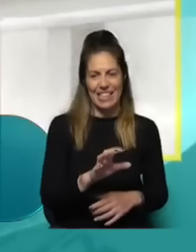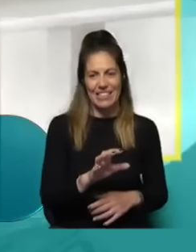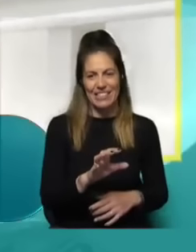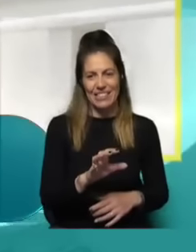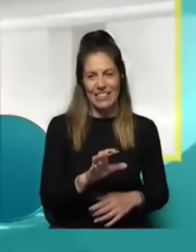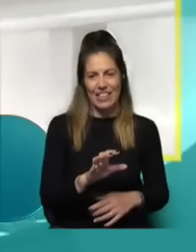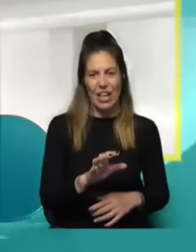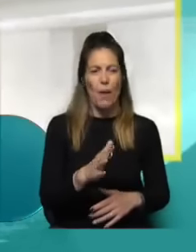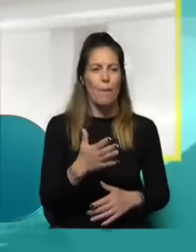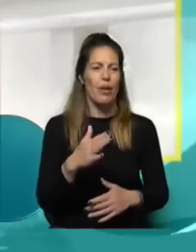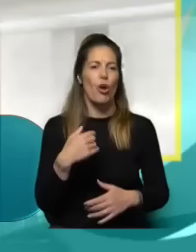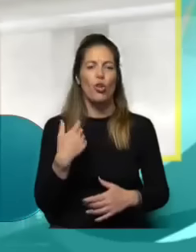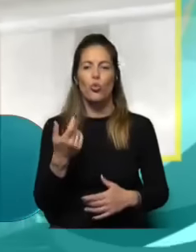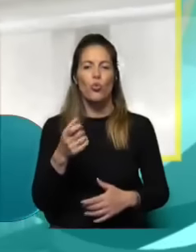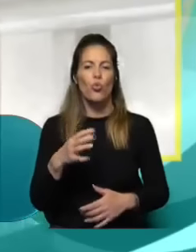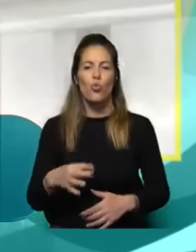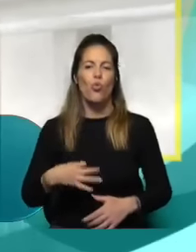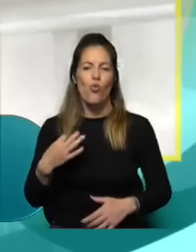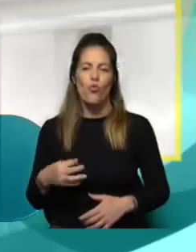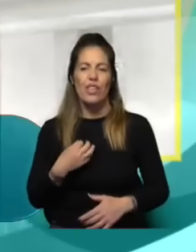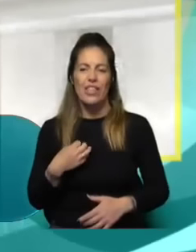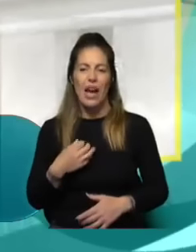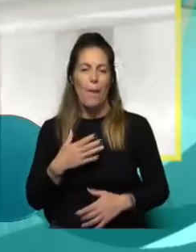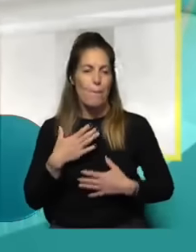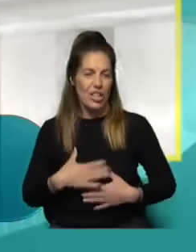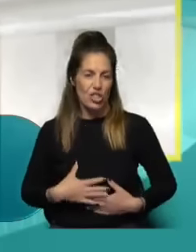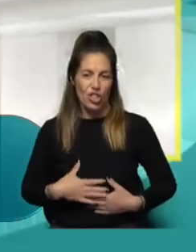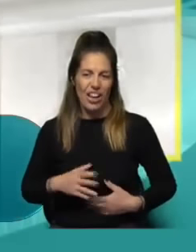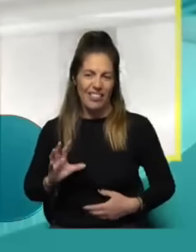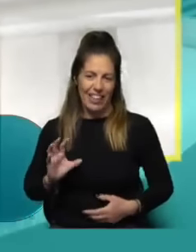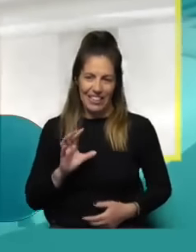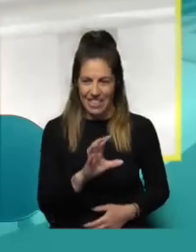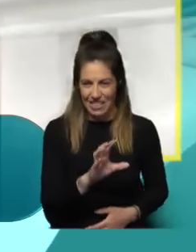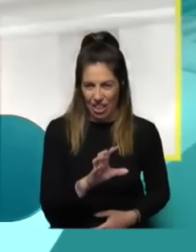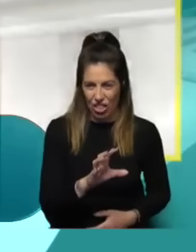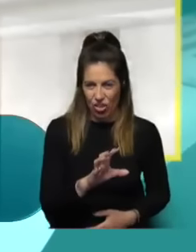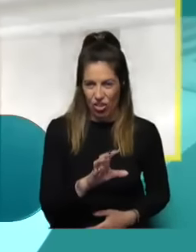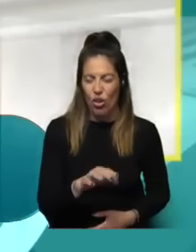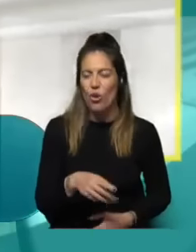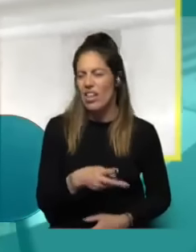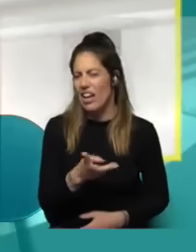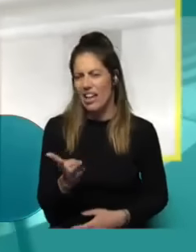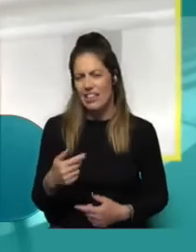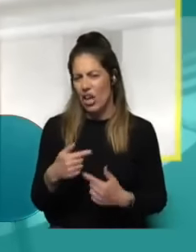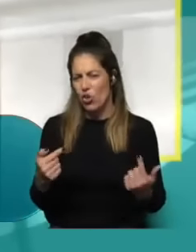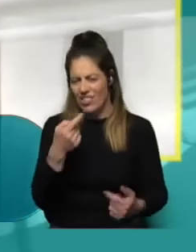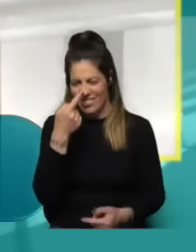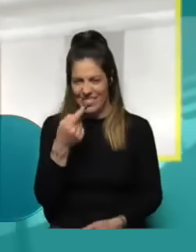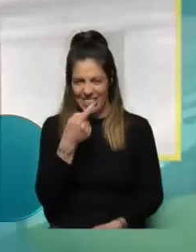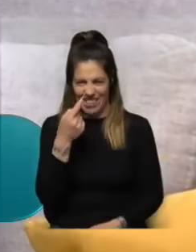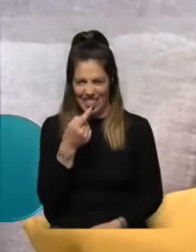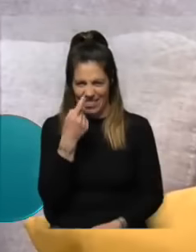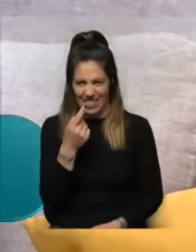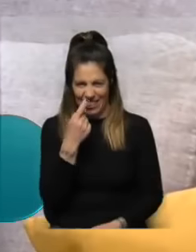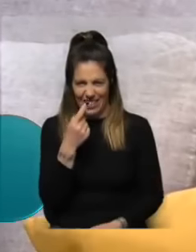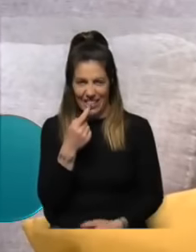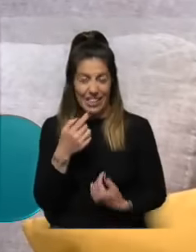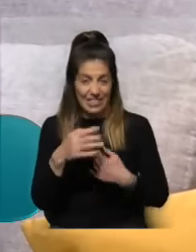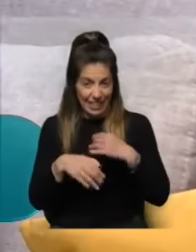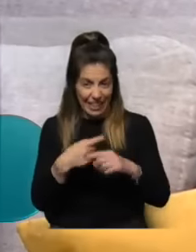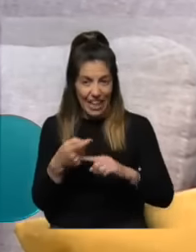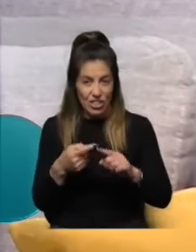los dormitorios, toda tu vida personal íntima, la estás rechazando. Hay una cantidad de aspectos interesantes que se conjugan con la psicología y con